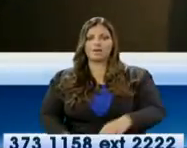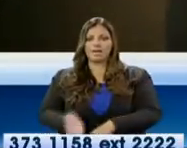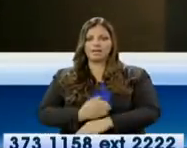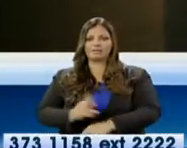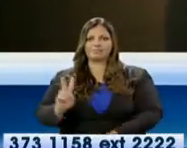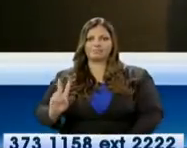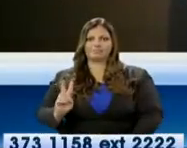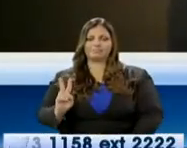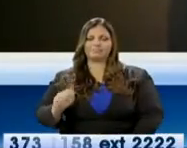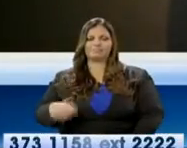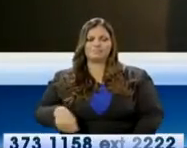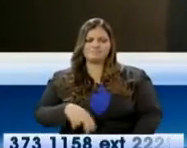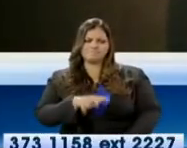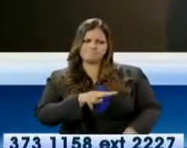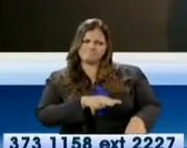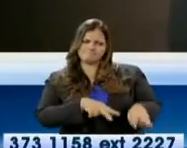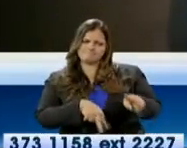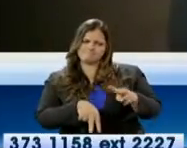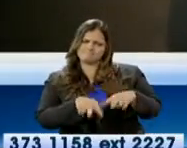delincuentes.